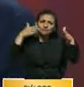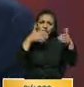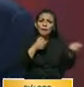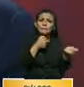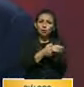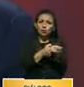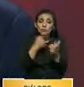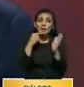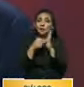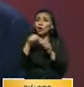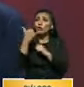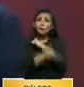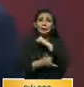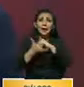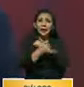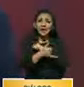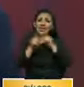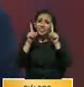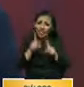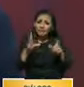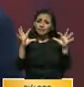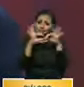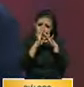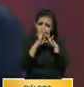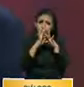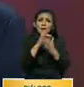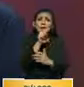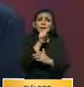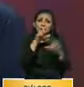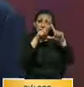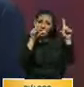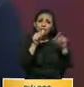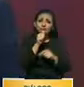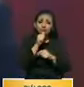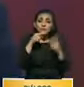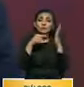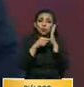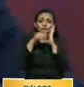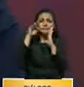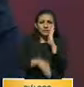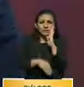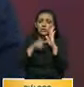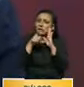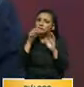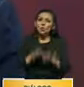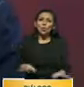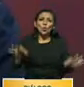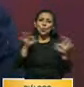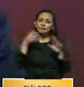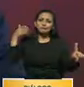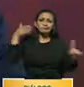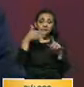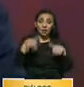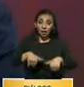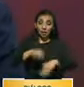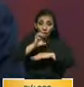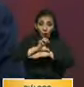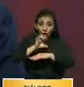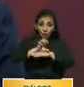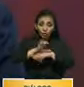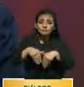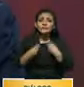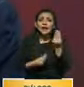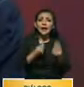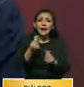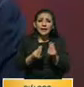generada por el sector privado y redistribuida a través de los tributos. Fundamentalmente, en el país voy